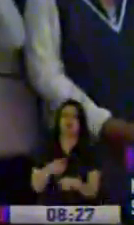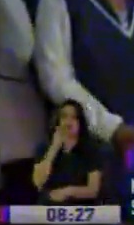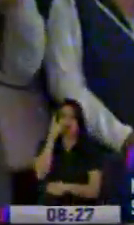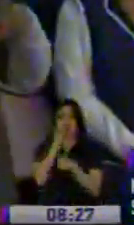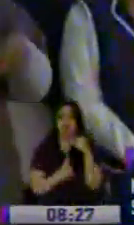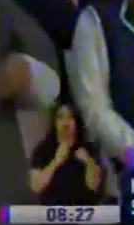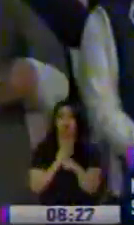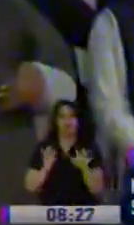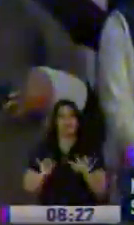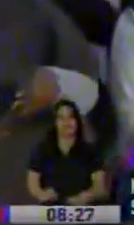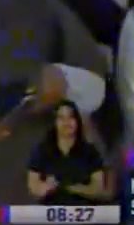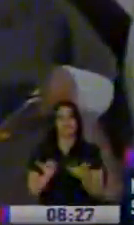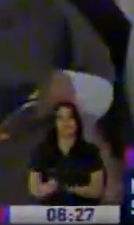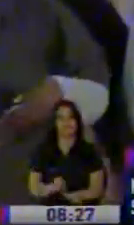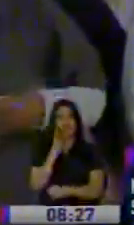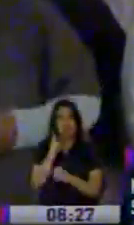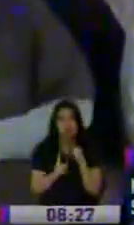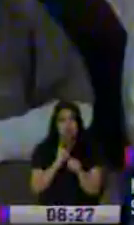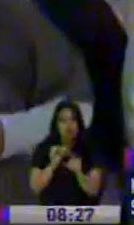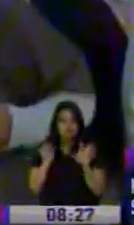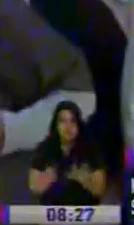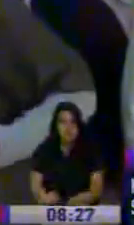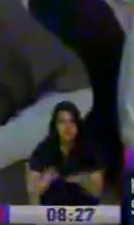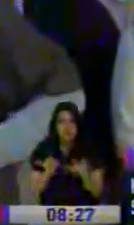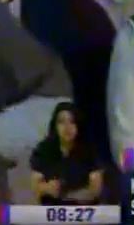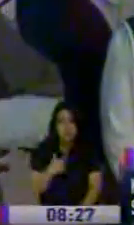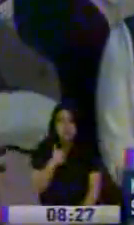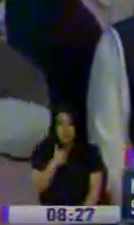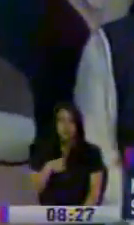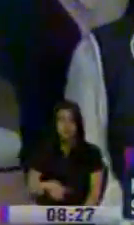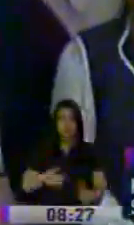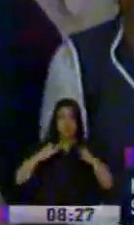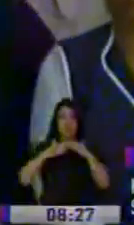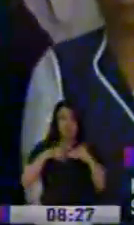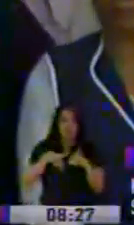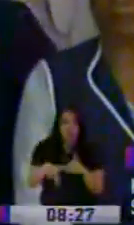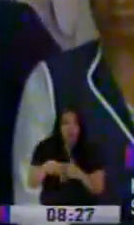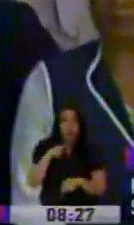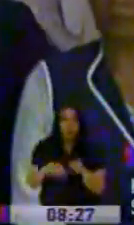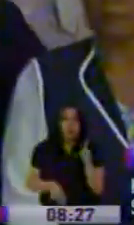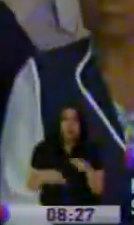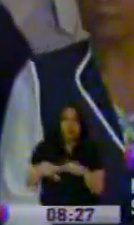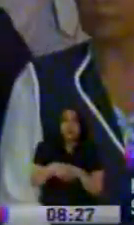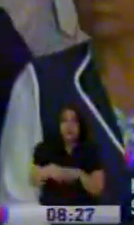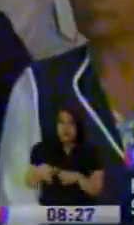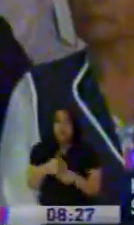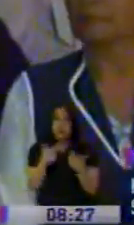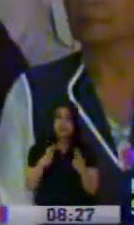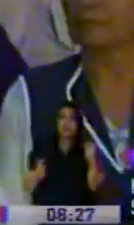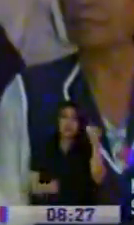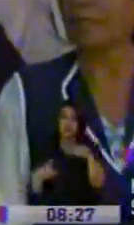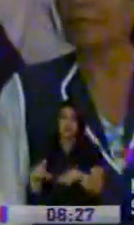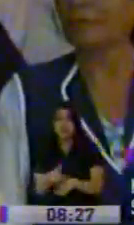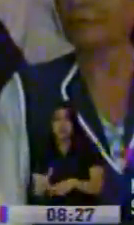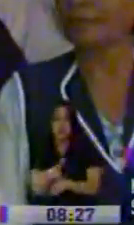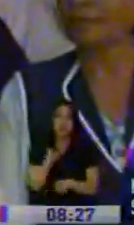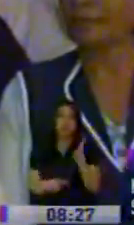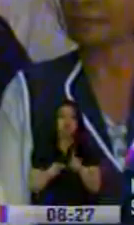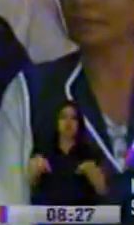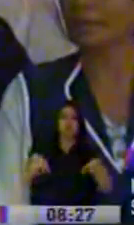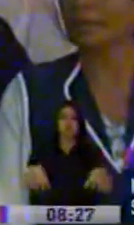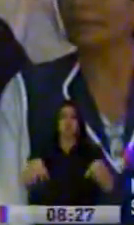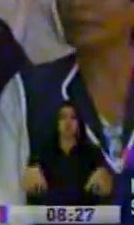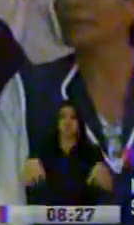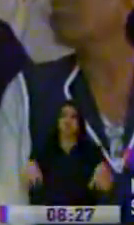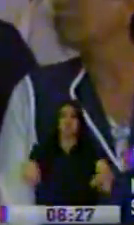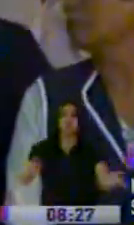1 año 7 meses. 1 año 7 meses que hemos vivido atrapados en nuestras casas, no podemos salir en vehículos, no podemos nosotros